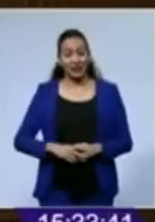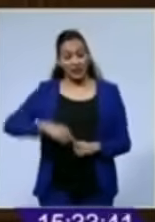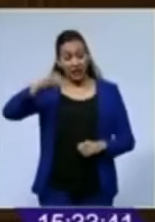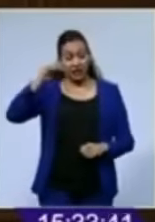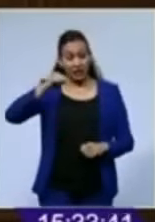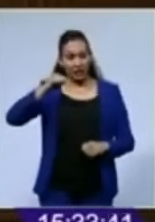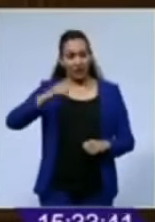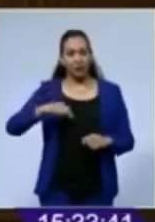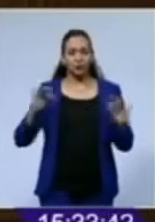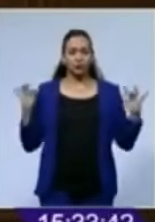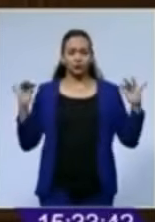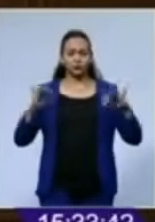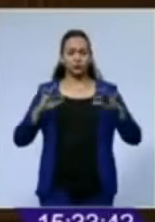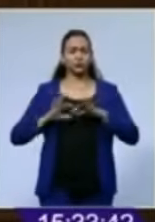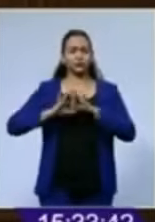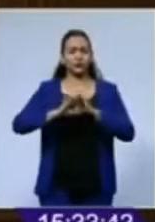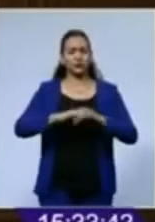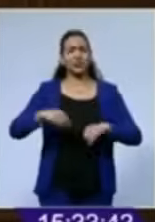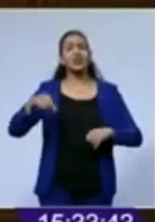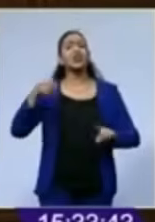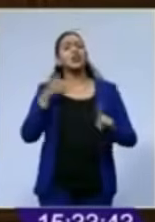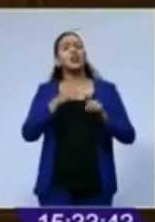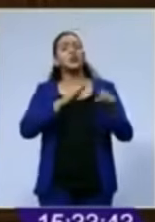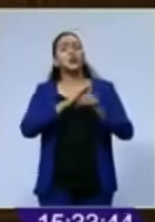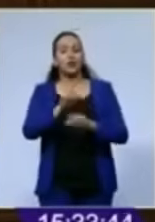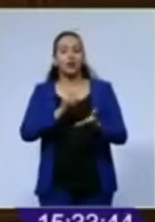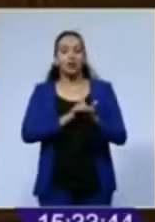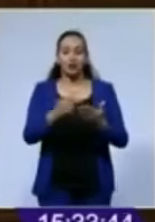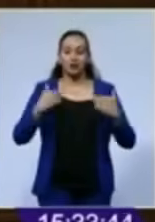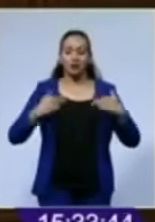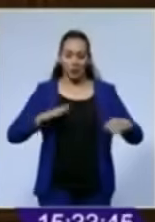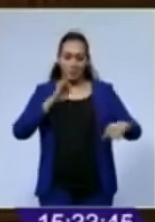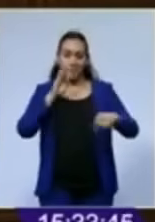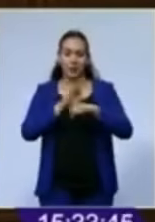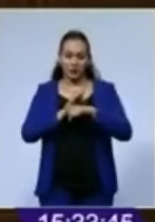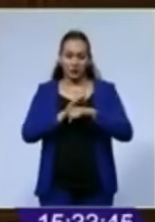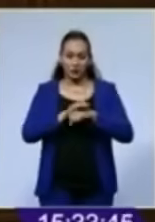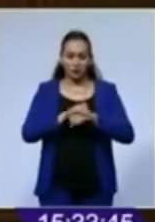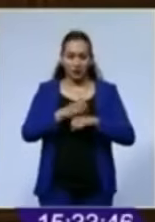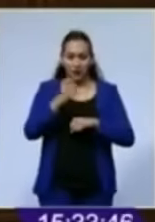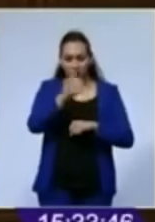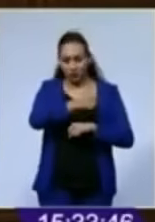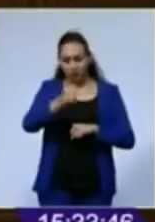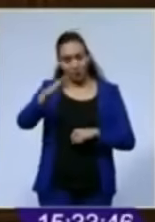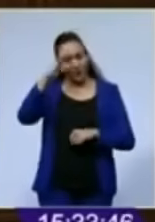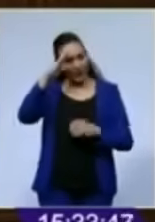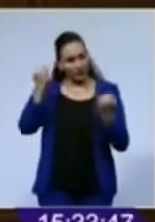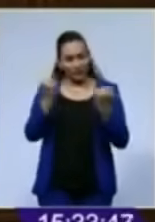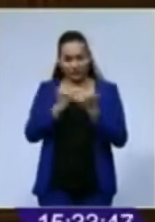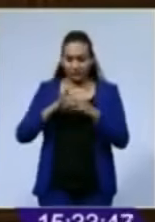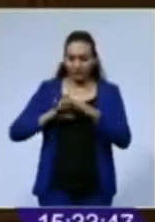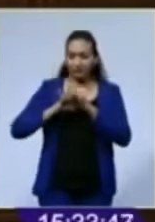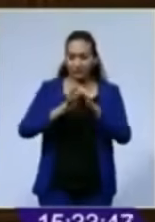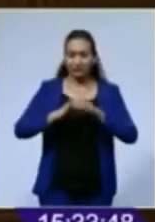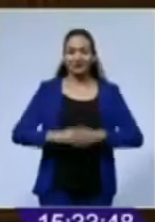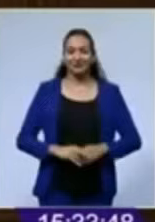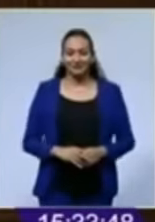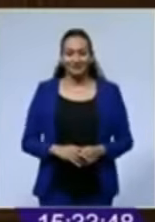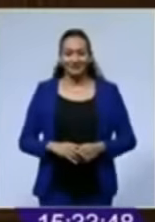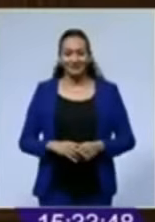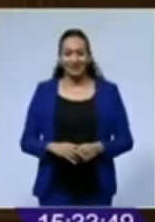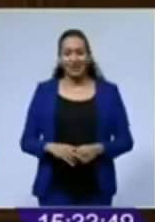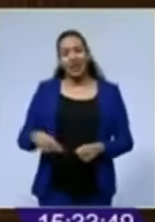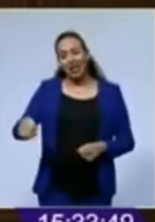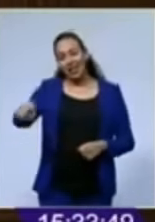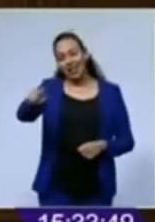eh mon quisiera destacar que el ministro Aguilar siempre dijo defender la independencia eh judicial de